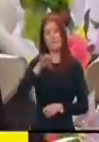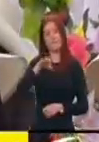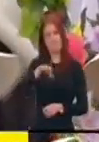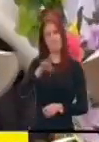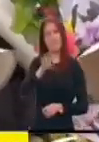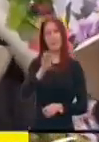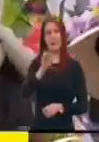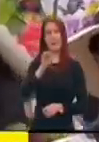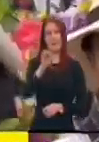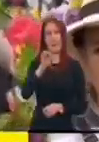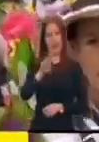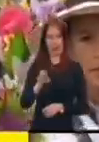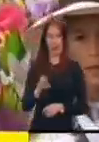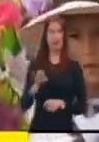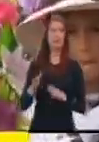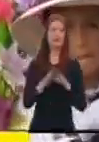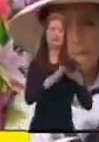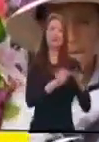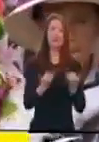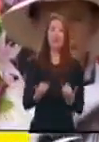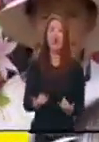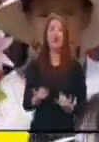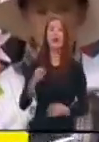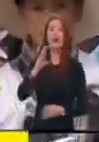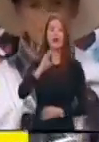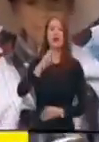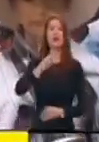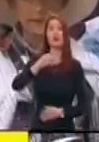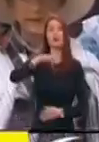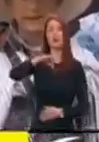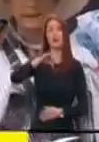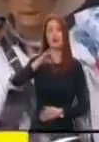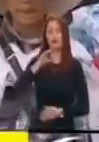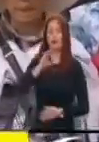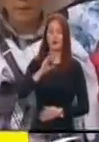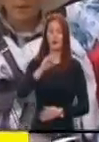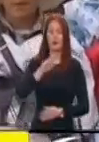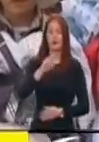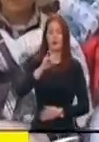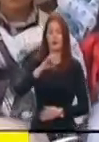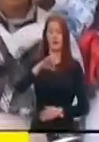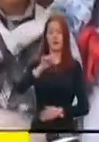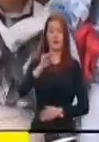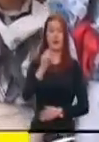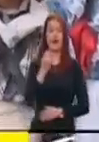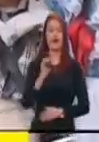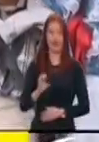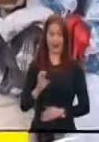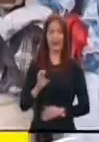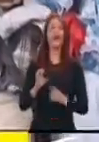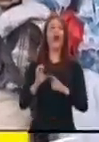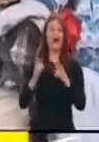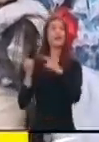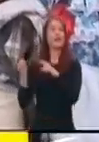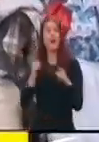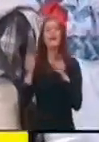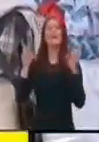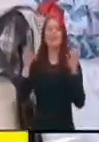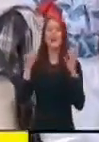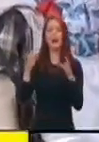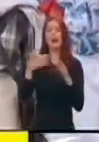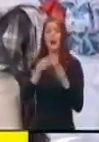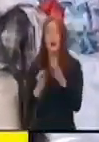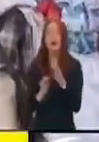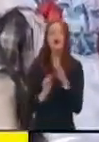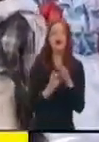Estamos en Chipaque, Cundinamarca, donde se realiza por primera vez la exhibición de hierbas aromáticas más grande del país. Sus habitantes se preparan para